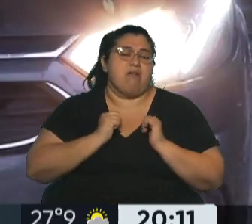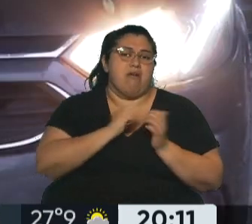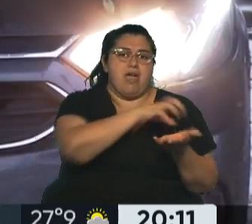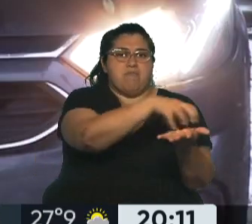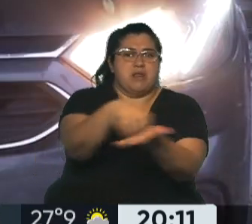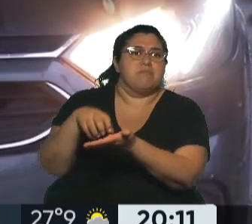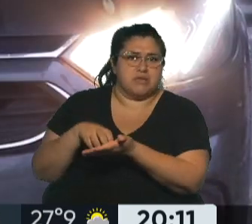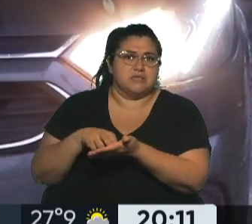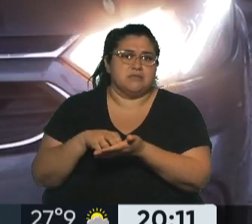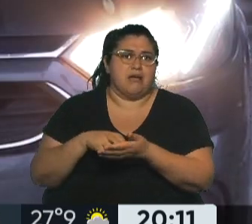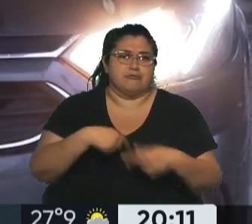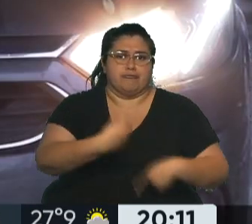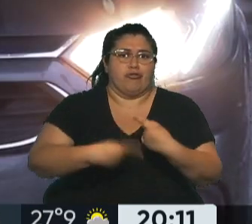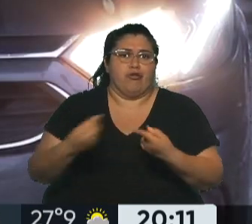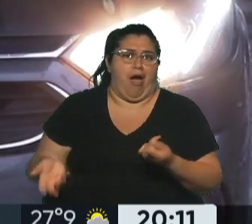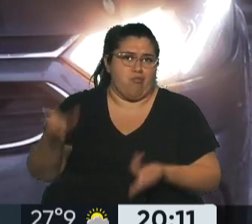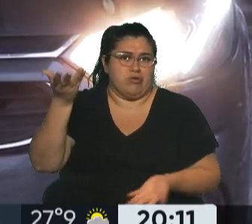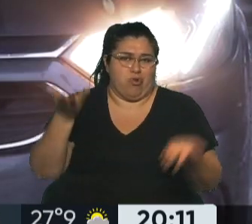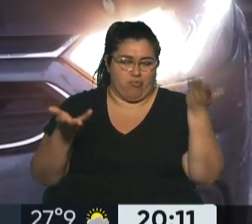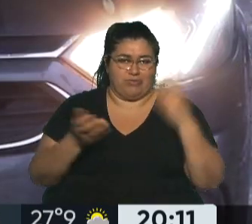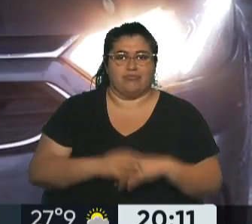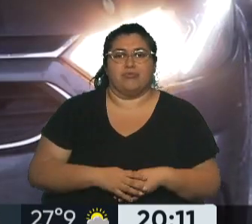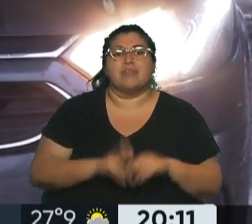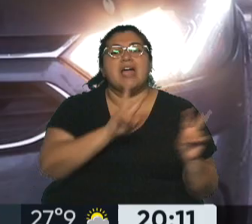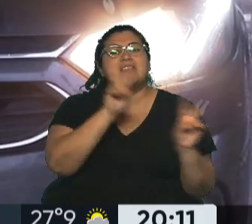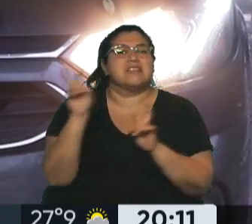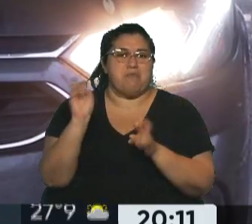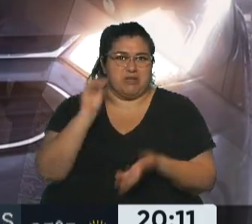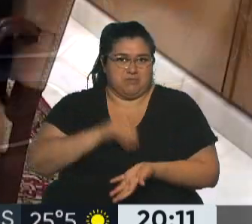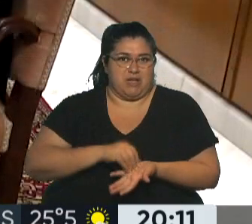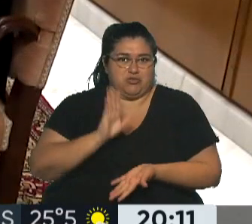lo acompañen. Ahora, otros temas de nuestro país en este resumen de noticias.